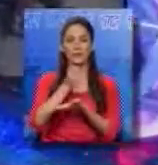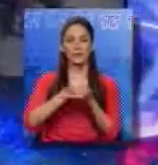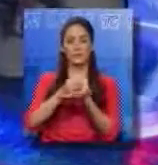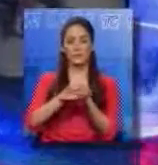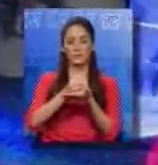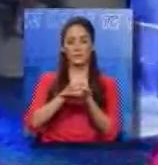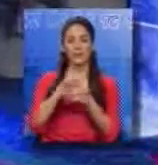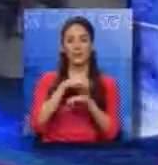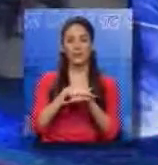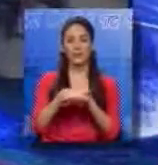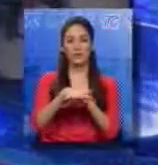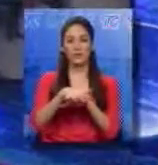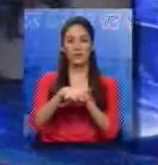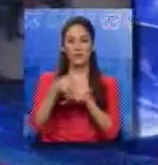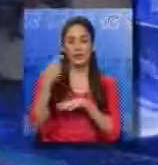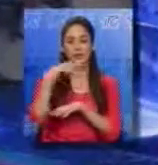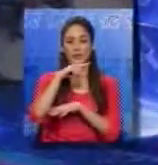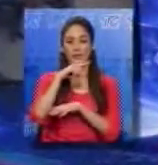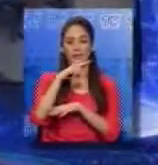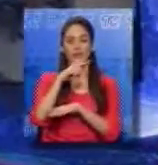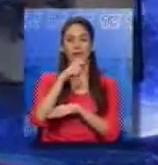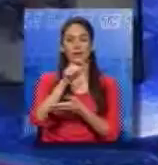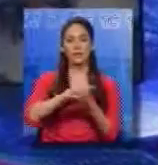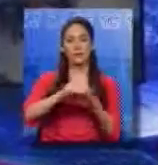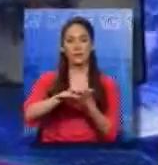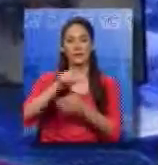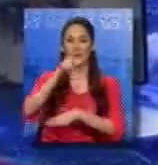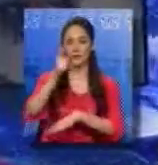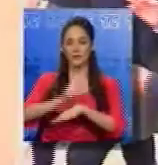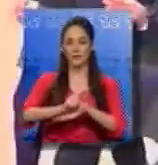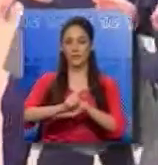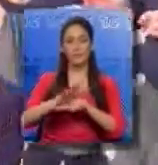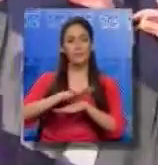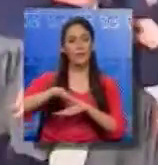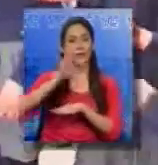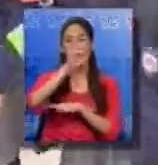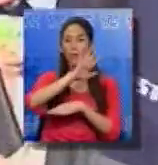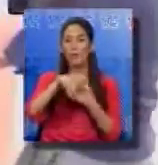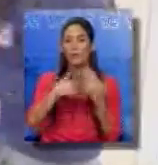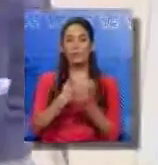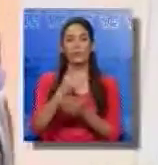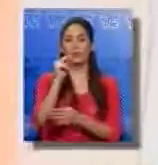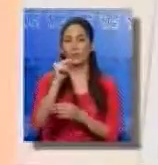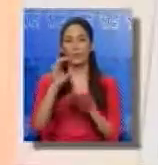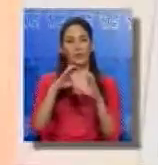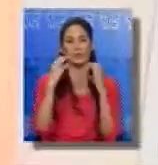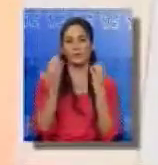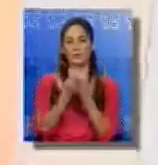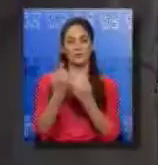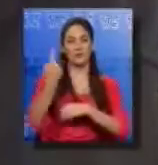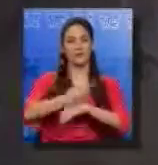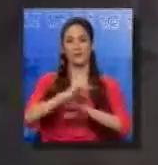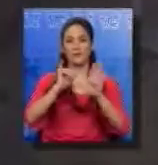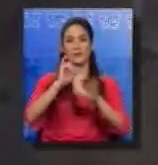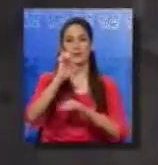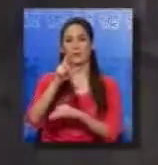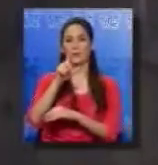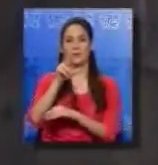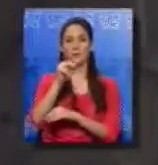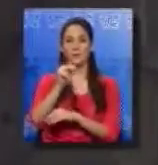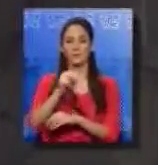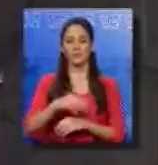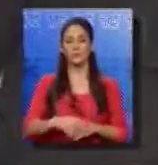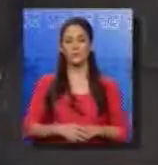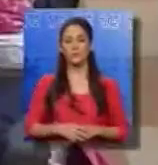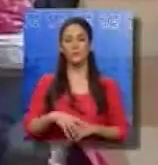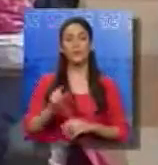El Oro, Los Ríos, Cañar, Azuay y Loja no asistirán a clases el día 6 de julio. Y